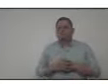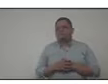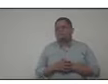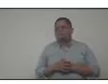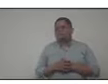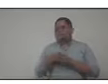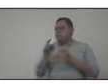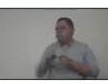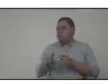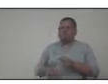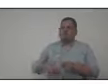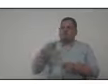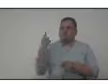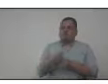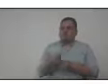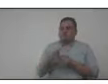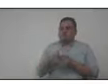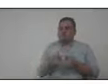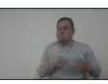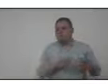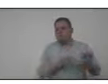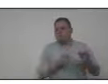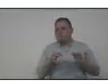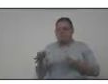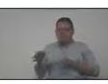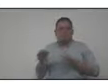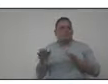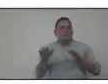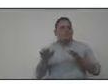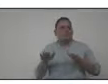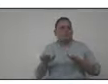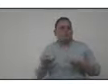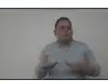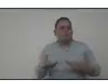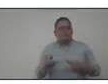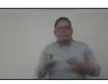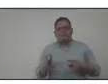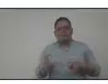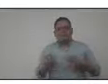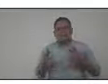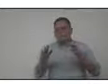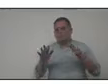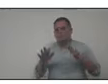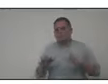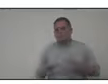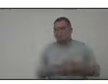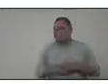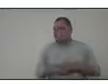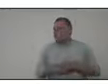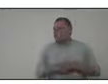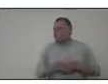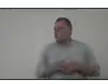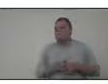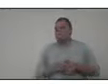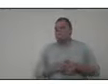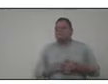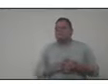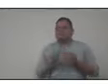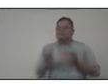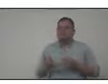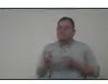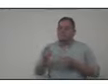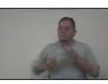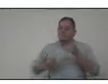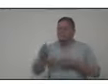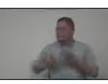también influye para que se den las prórrogas y para que de cierta manera estemos bien. Sí, estos indicadores que estoy hoy presentando fue los que